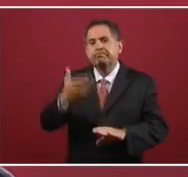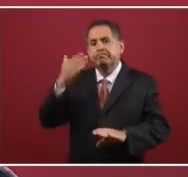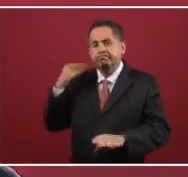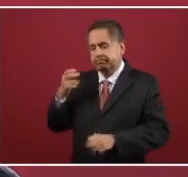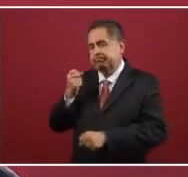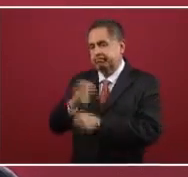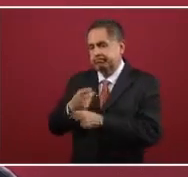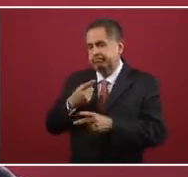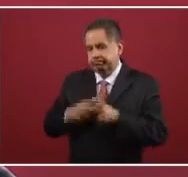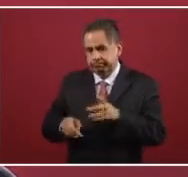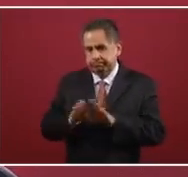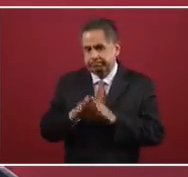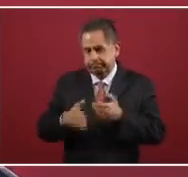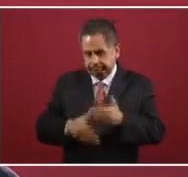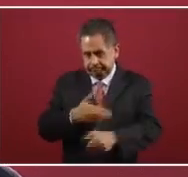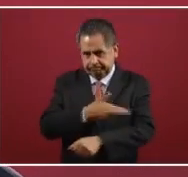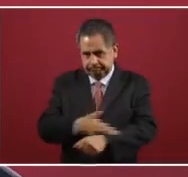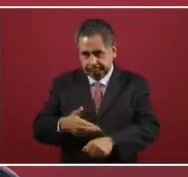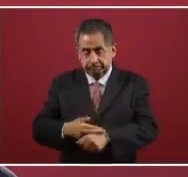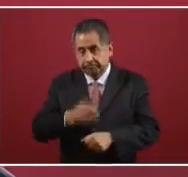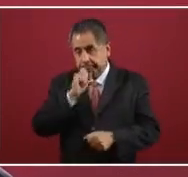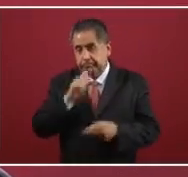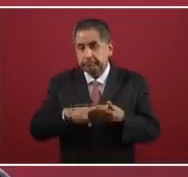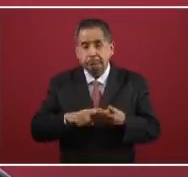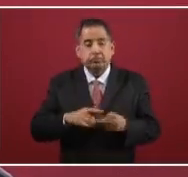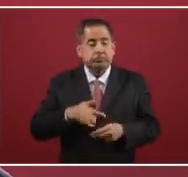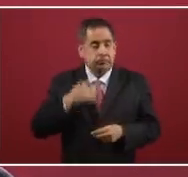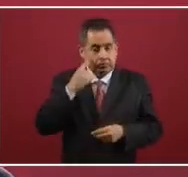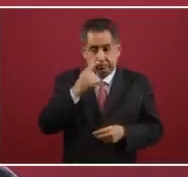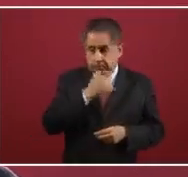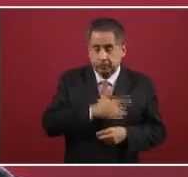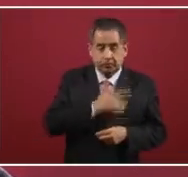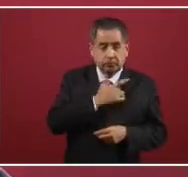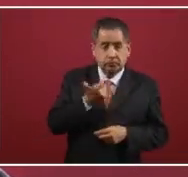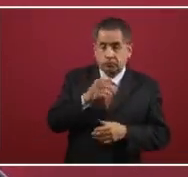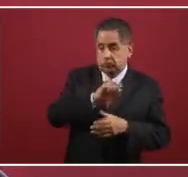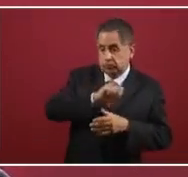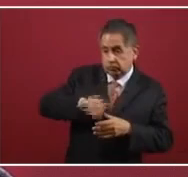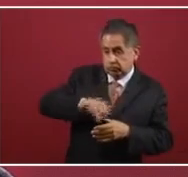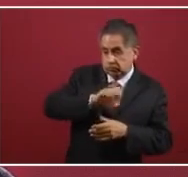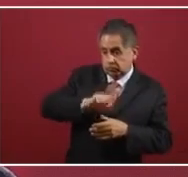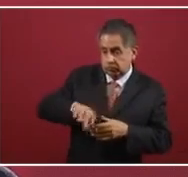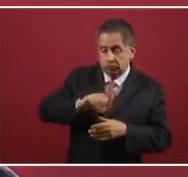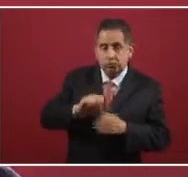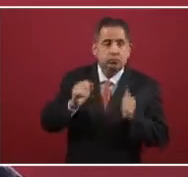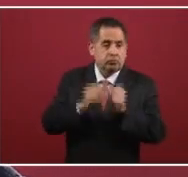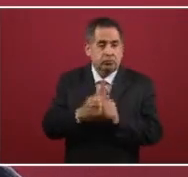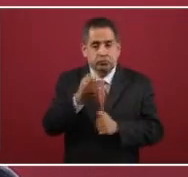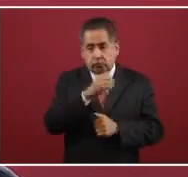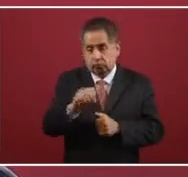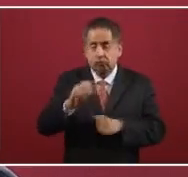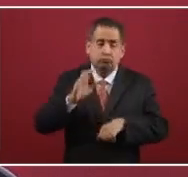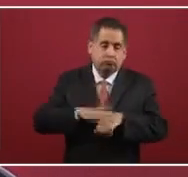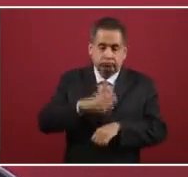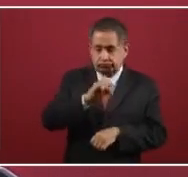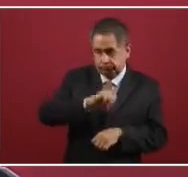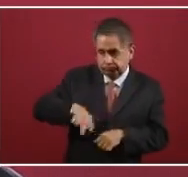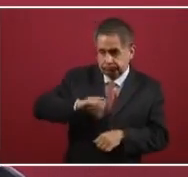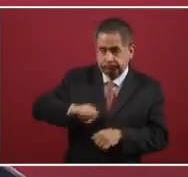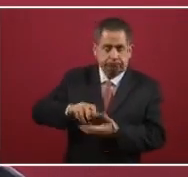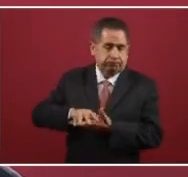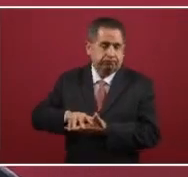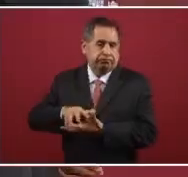nosotros en el proceso, pero también que hay aportaciones voluntarias y obligatorias superiores. Y ese